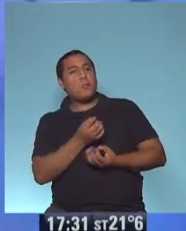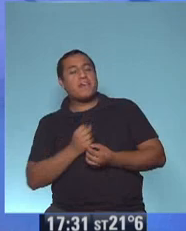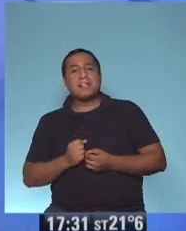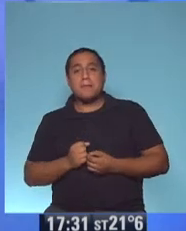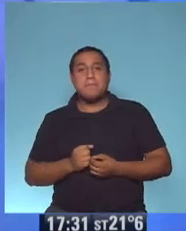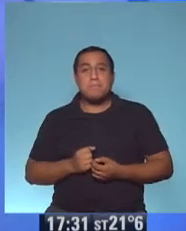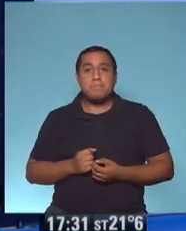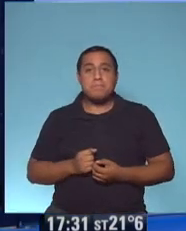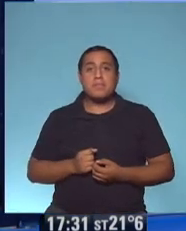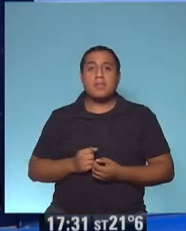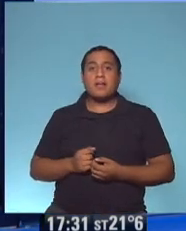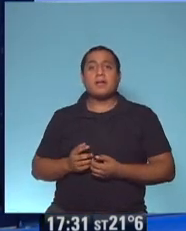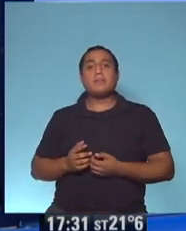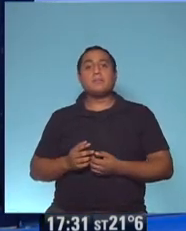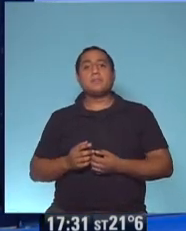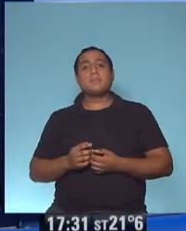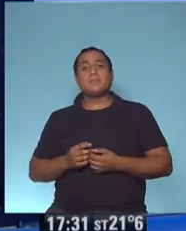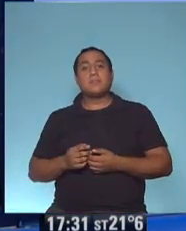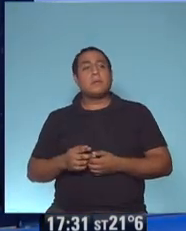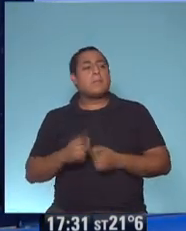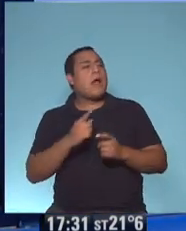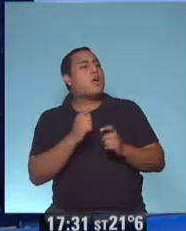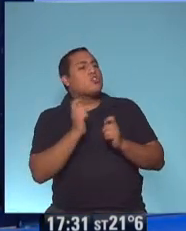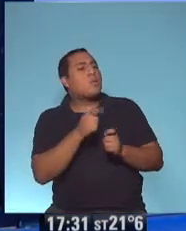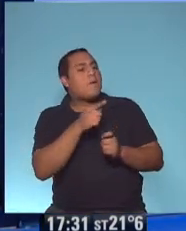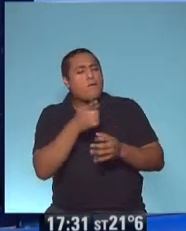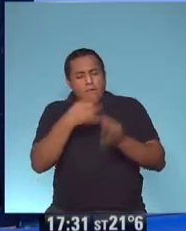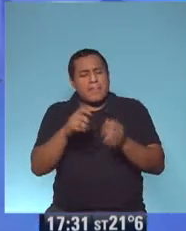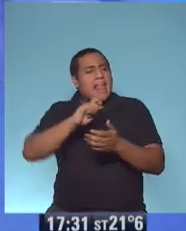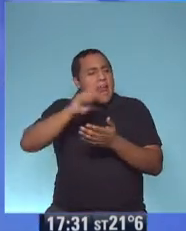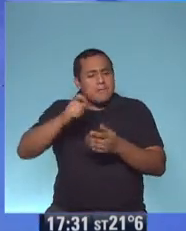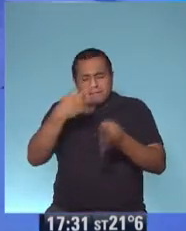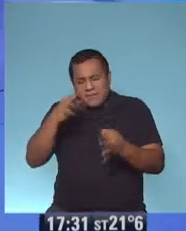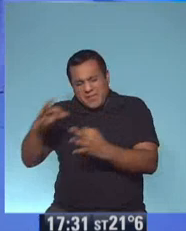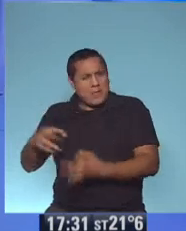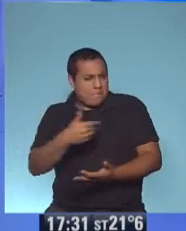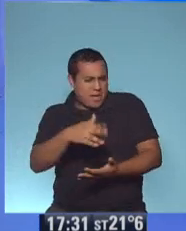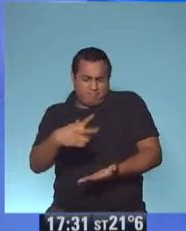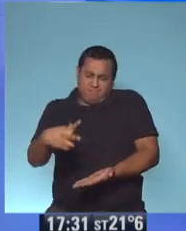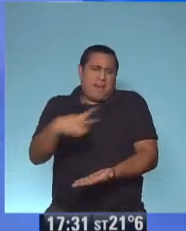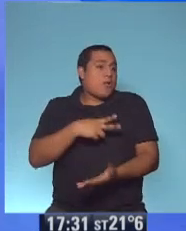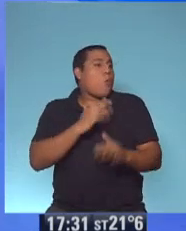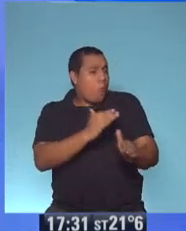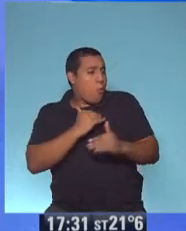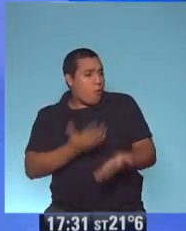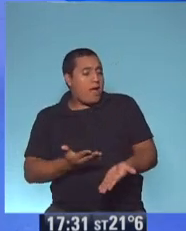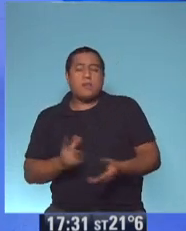nombraré vendedor de lápices y serás tan rico como yo. ¡No!